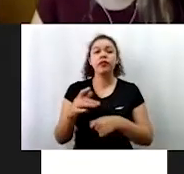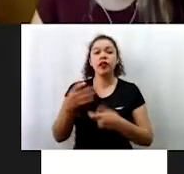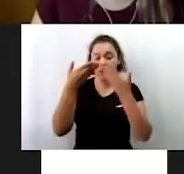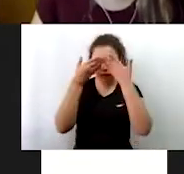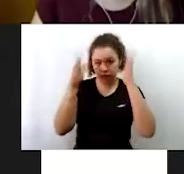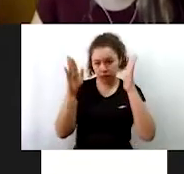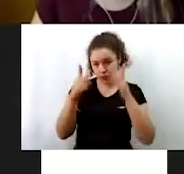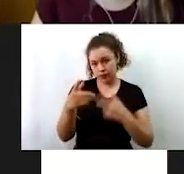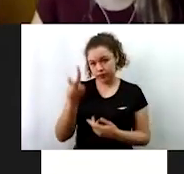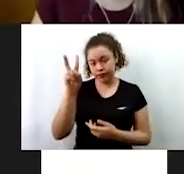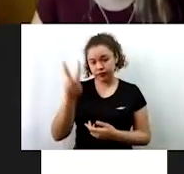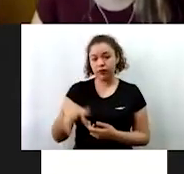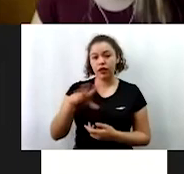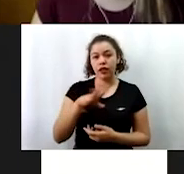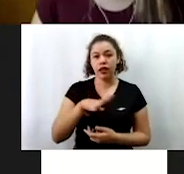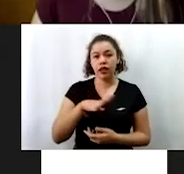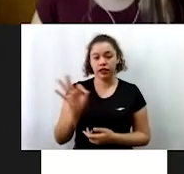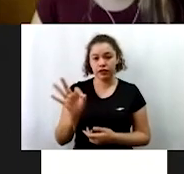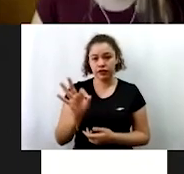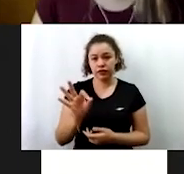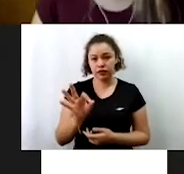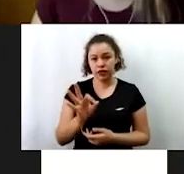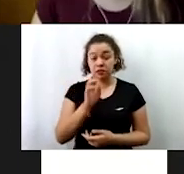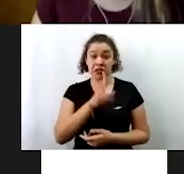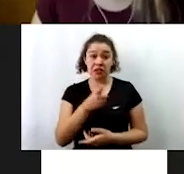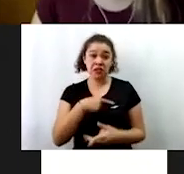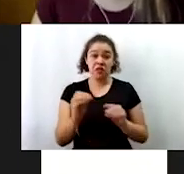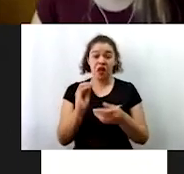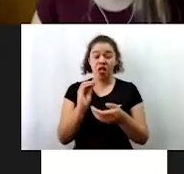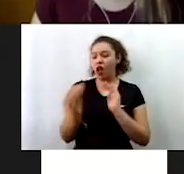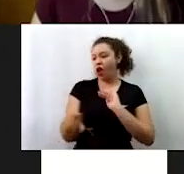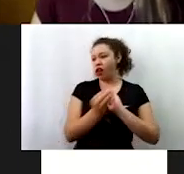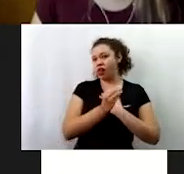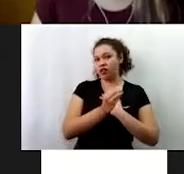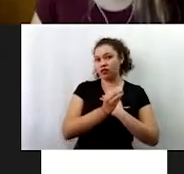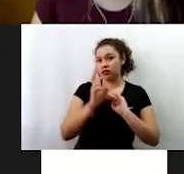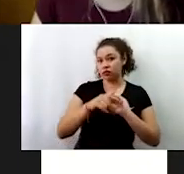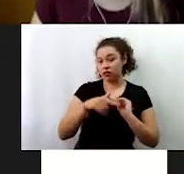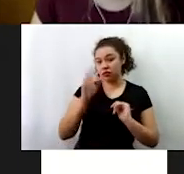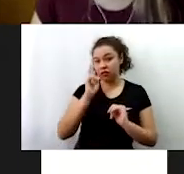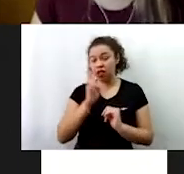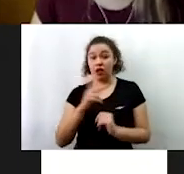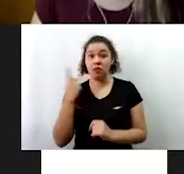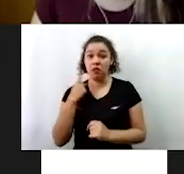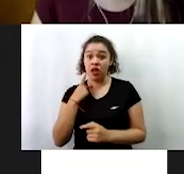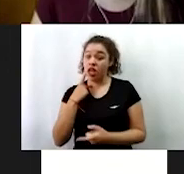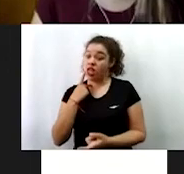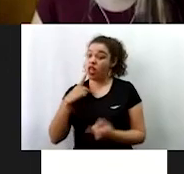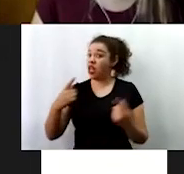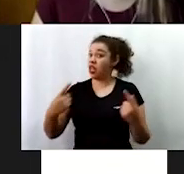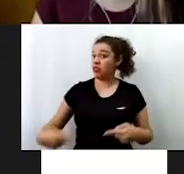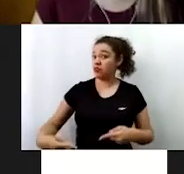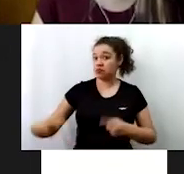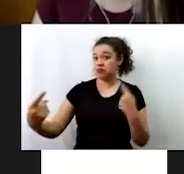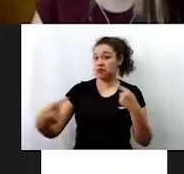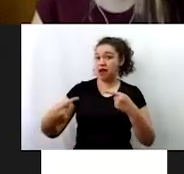toda la razón al decir que quizá es mejor que no lo tome en cuenta, porque si lo tomara en cuenta lo vería como un rival político y entonces estaríamos en